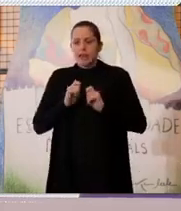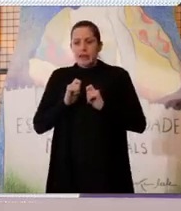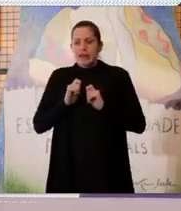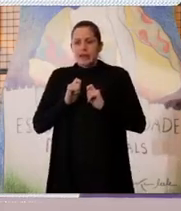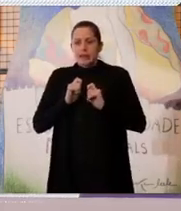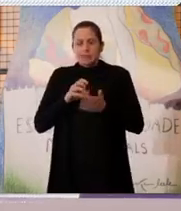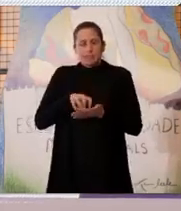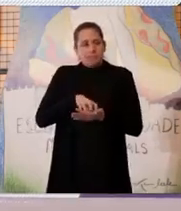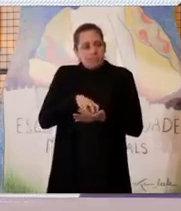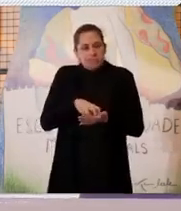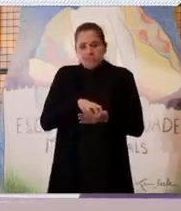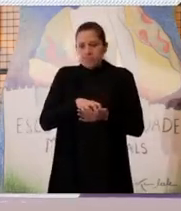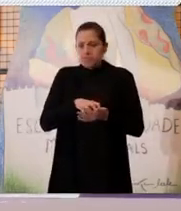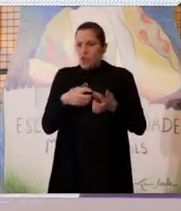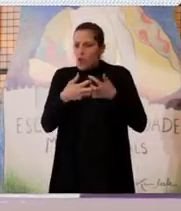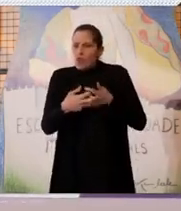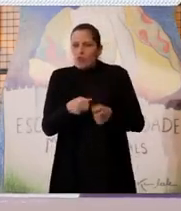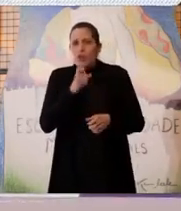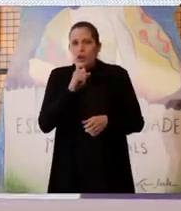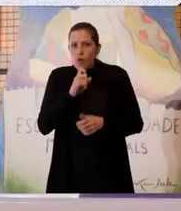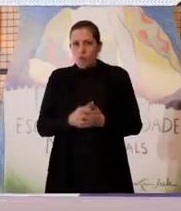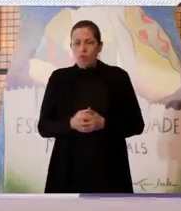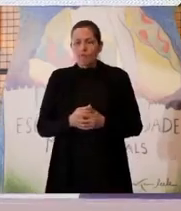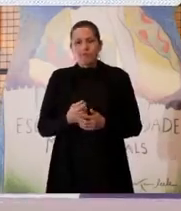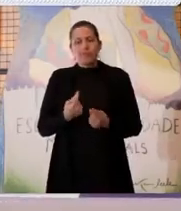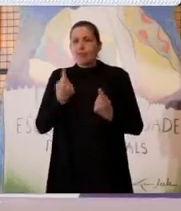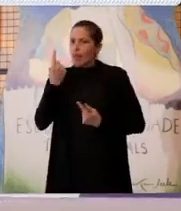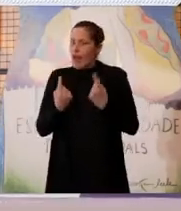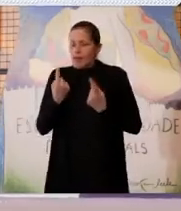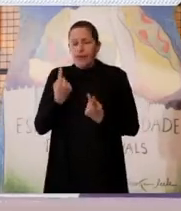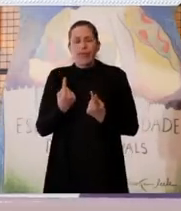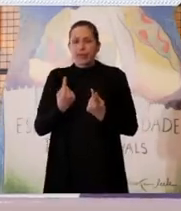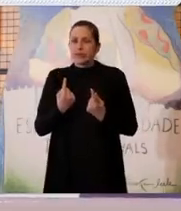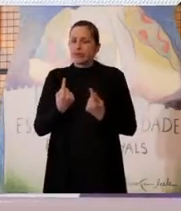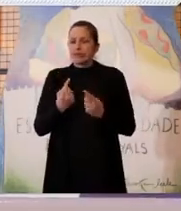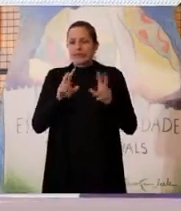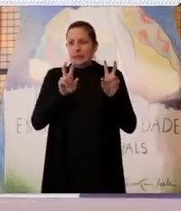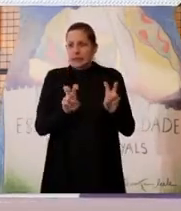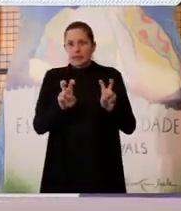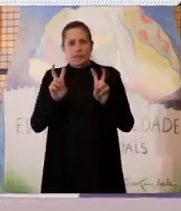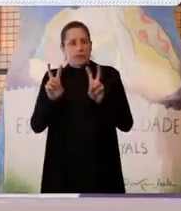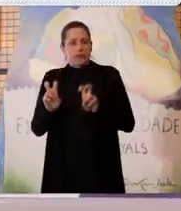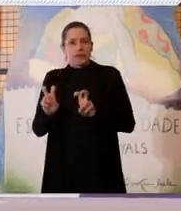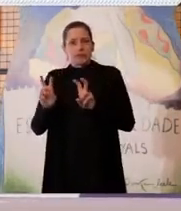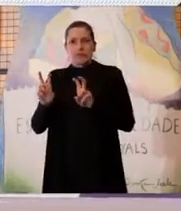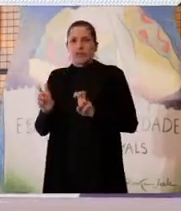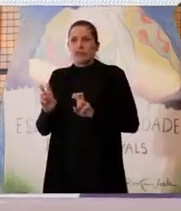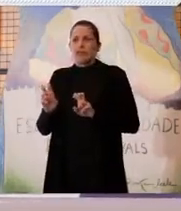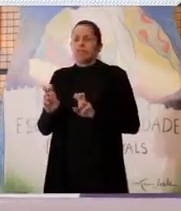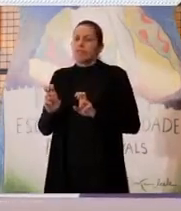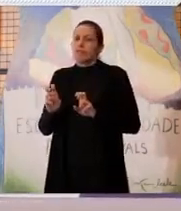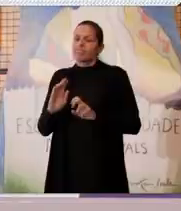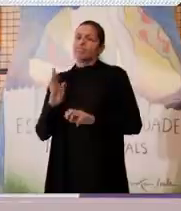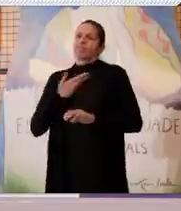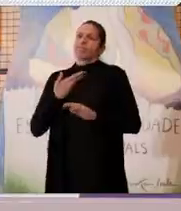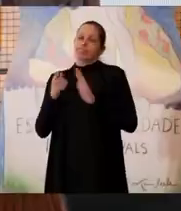porque no se combaten solo con leyes no y se nos está colando en medio de bueno de de videntes avances Pero bueno no